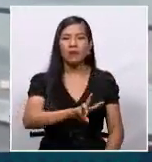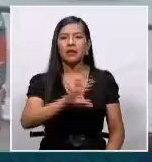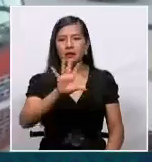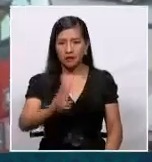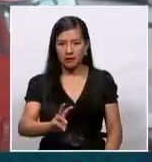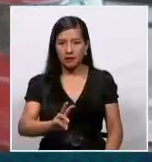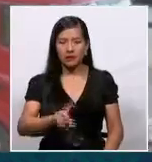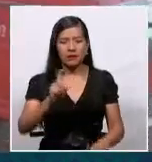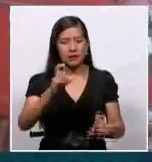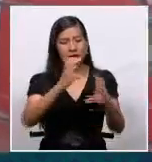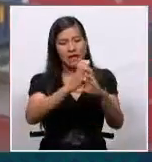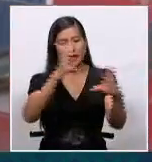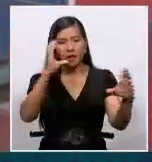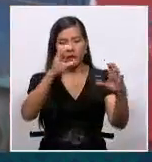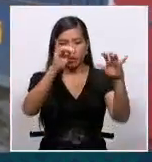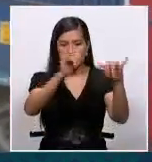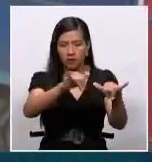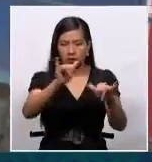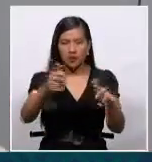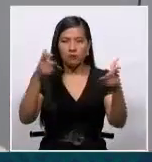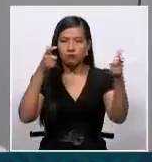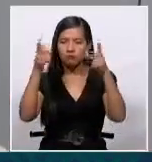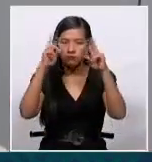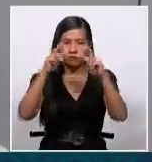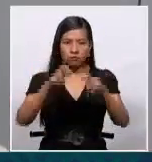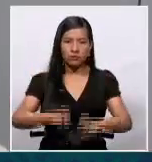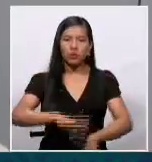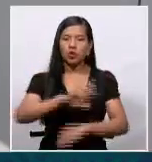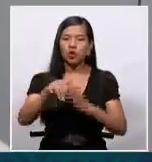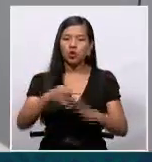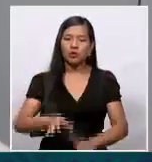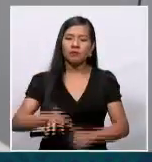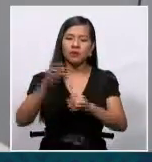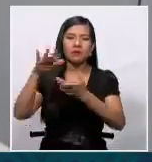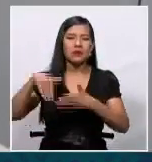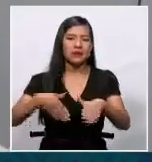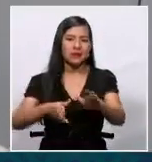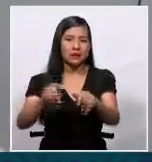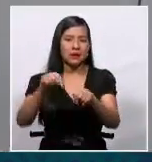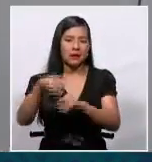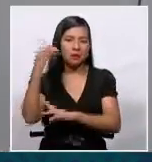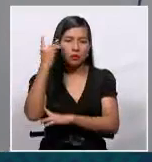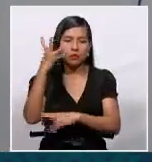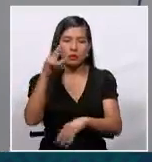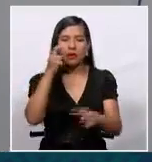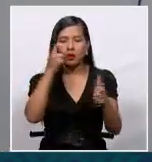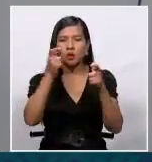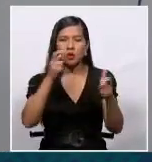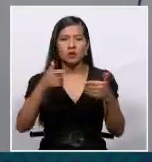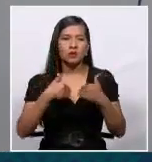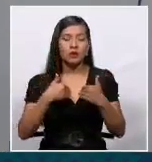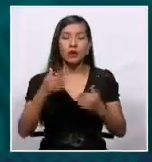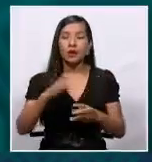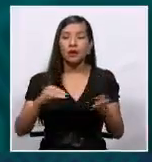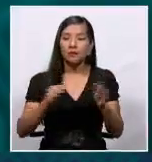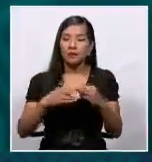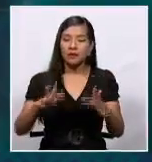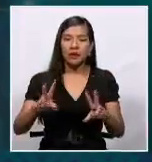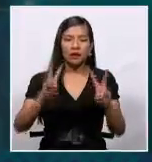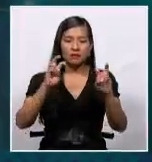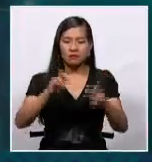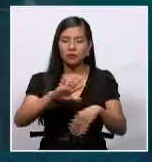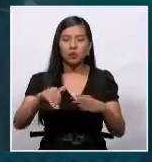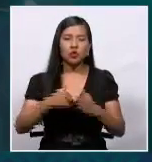camiones. Ahora tenemos controlados todas las principales carreteras del país y es por eso que tenemos también un récord en cuanto a comisos.